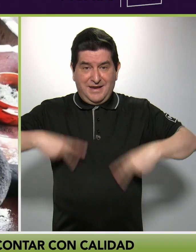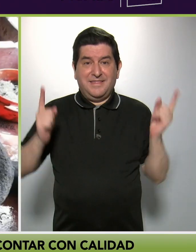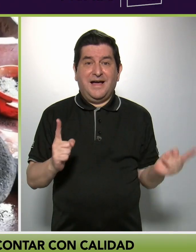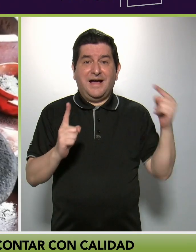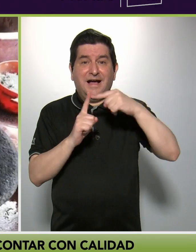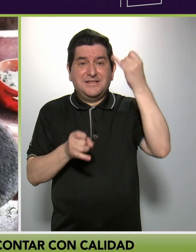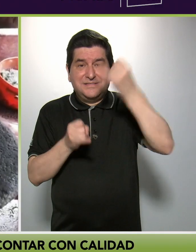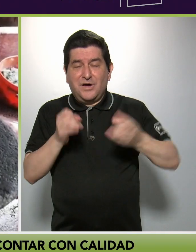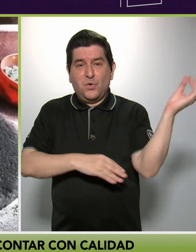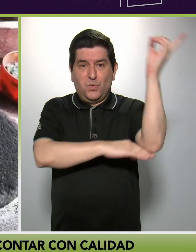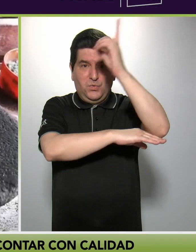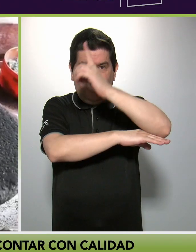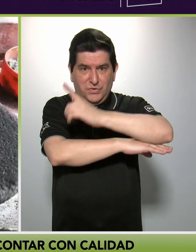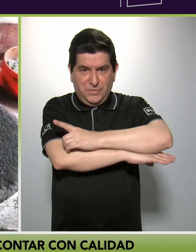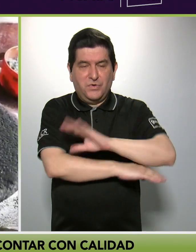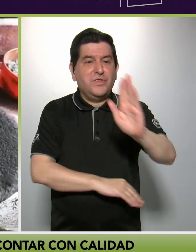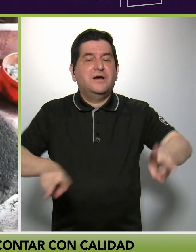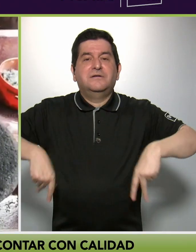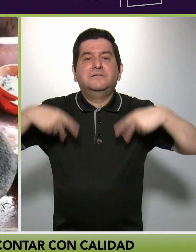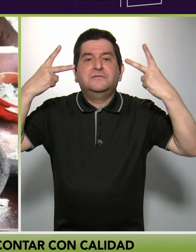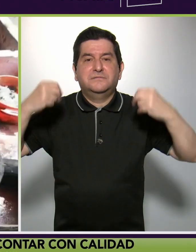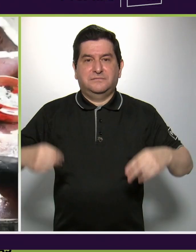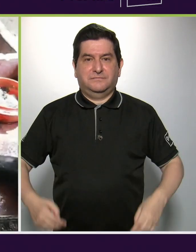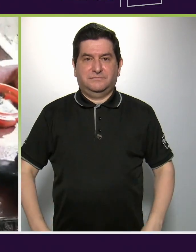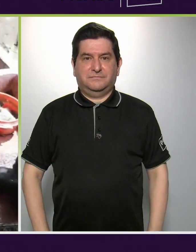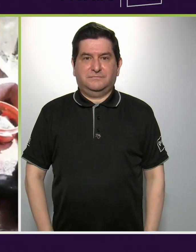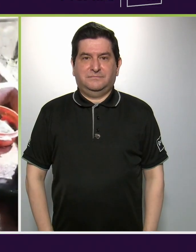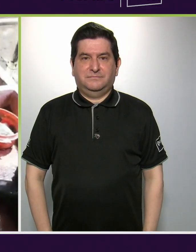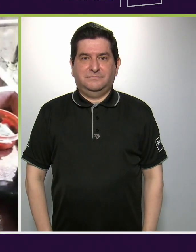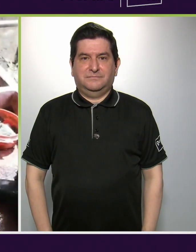vida hasta el último día de sus vidas.